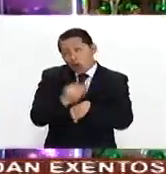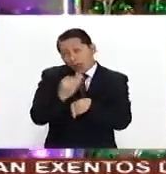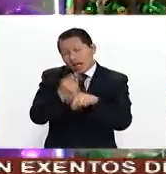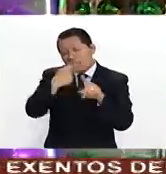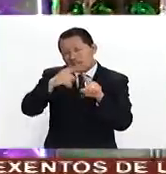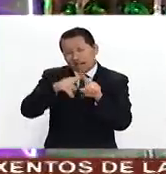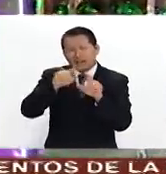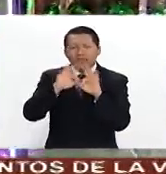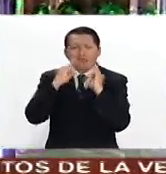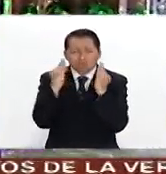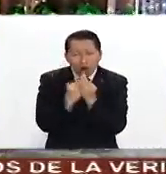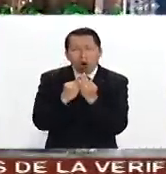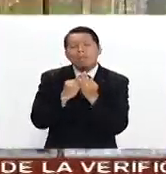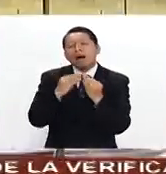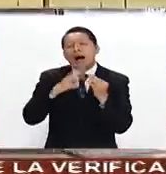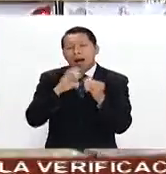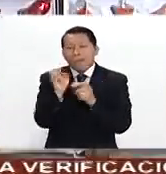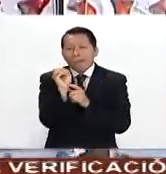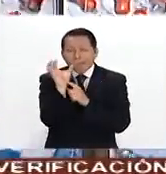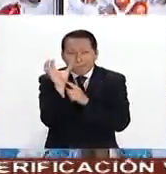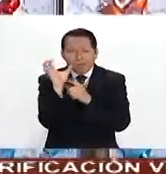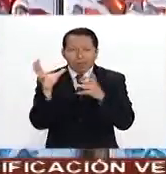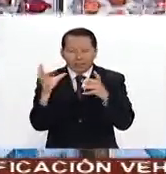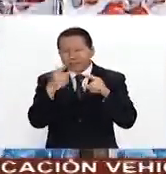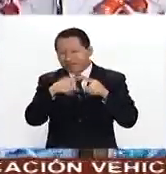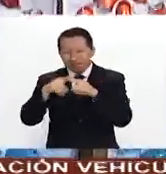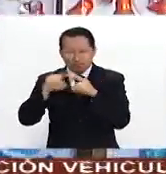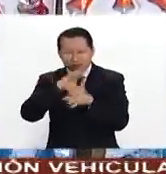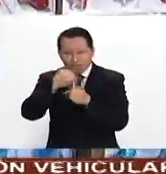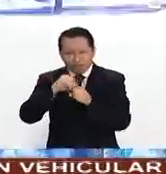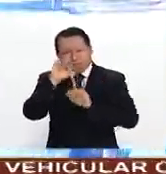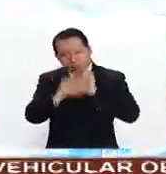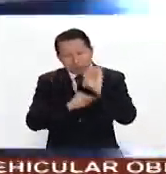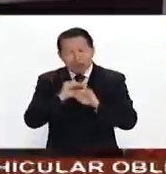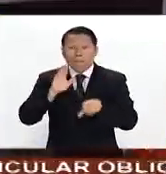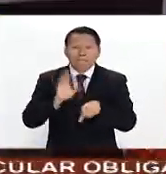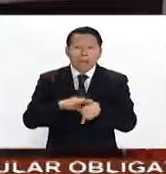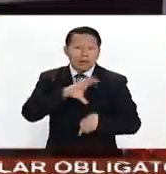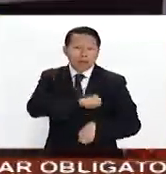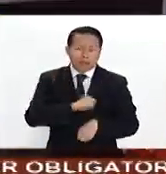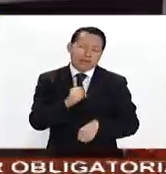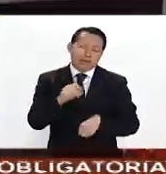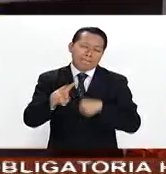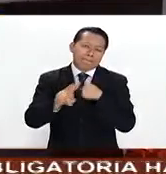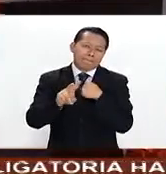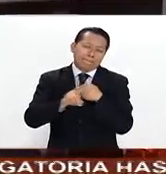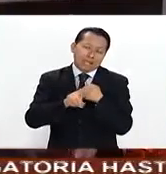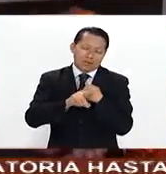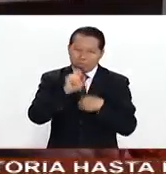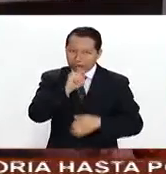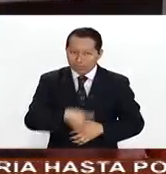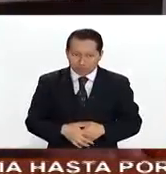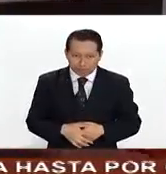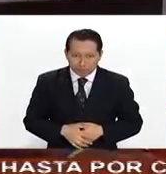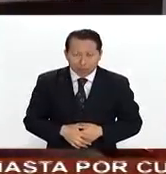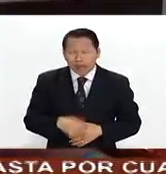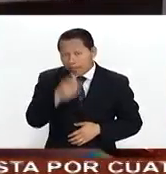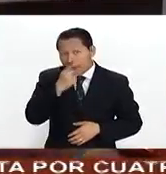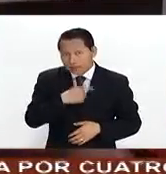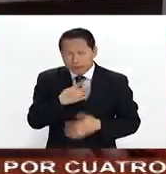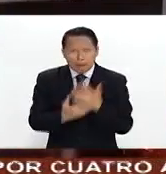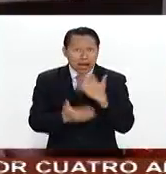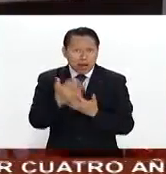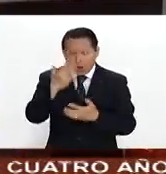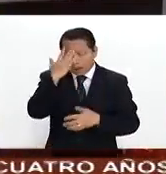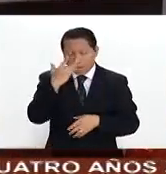colores, tamaños o materiales, pero las favoritas son las de vidrio. Nos dicen que tenemos manos mágicas, porque